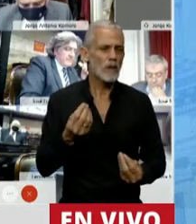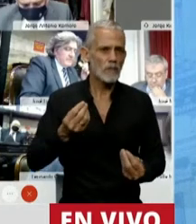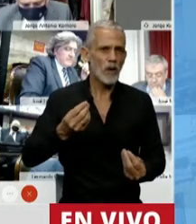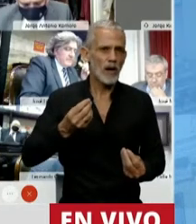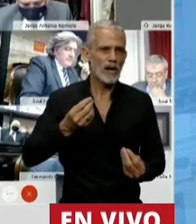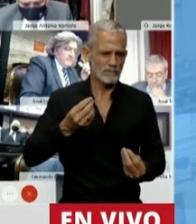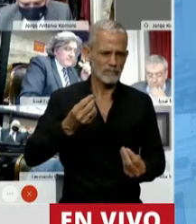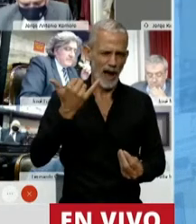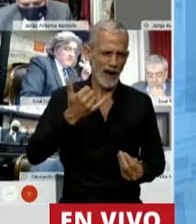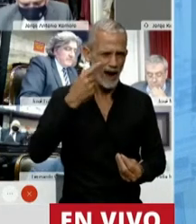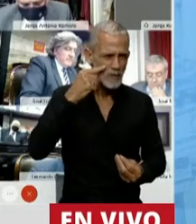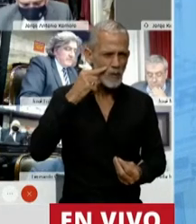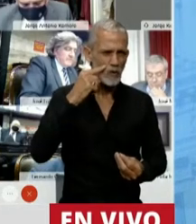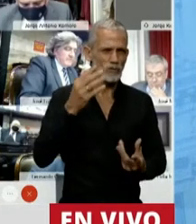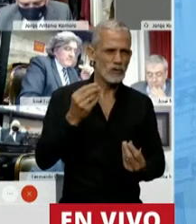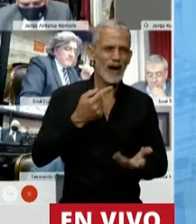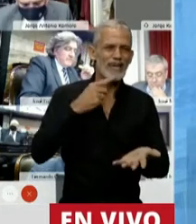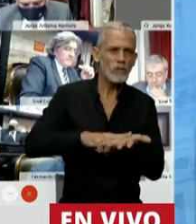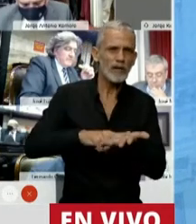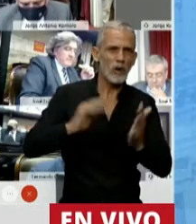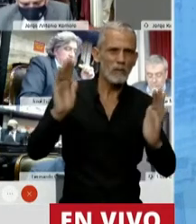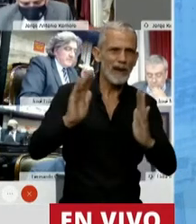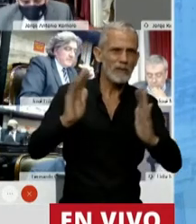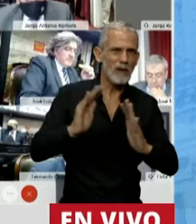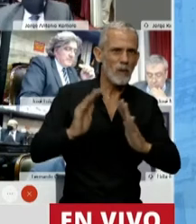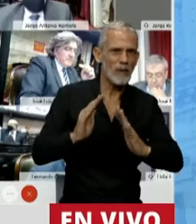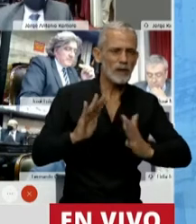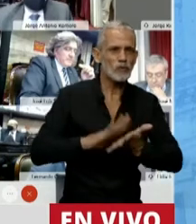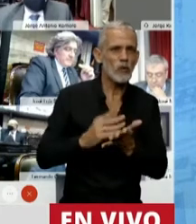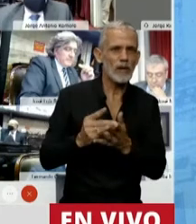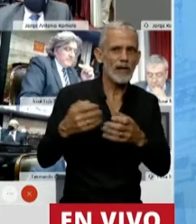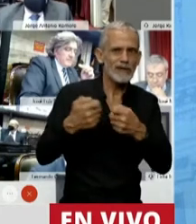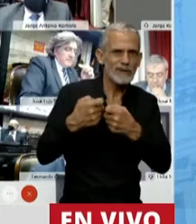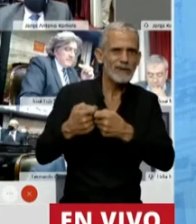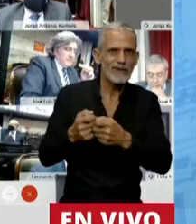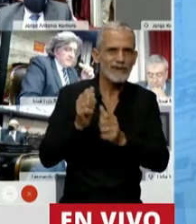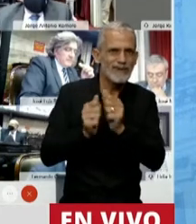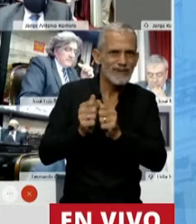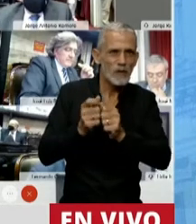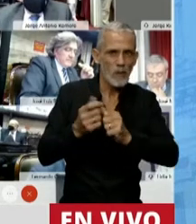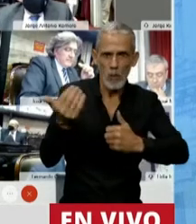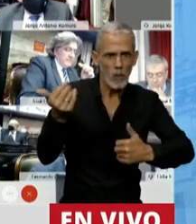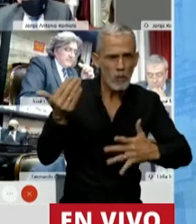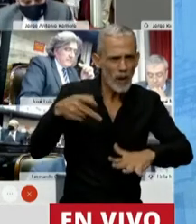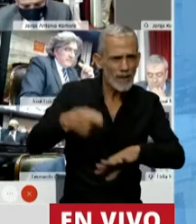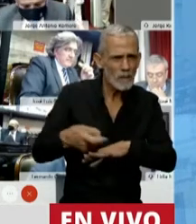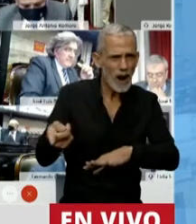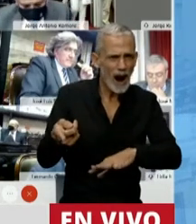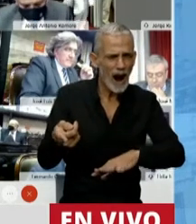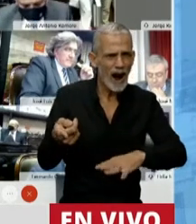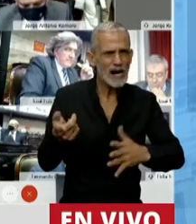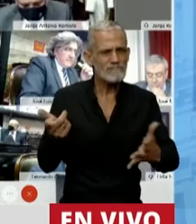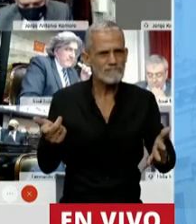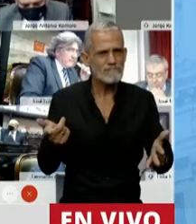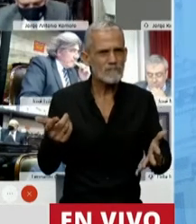deliberada de reducir los gravámenes sobre sectores de elevada capacidad contributiva que tenían en